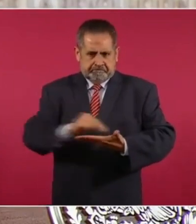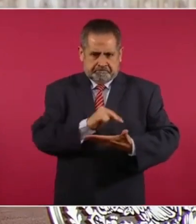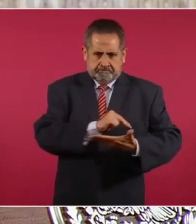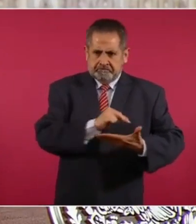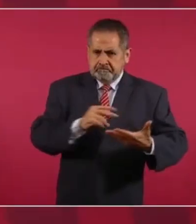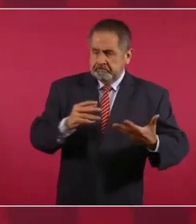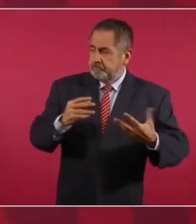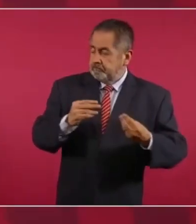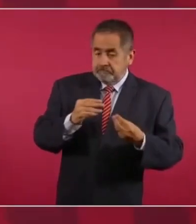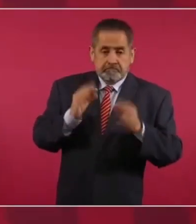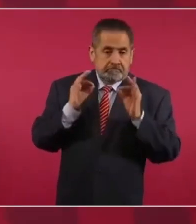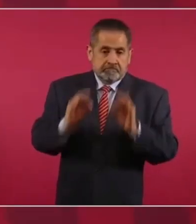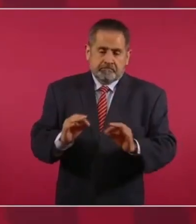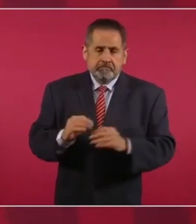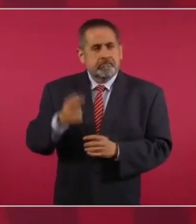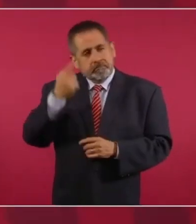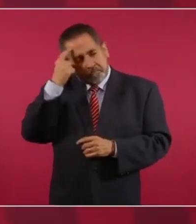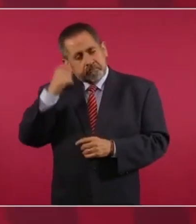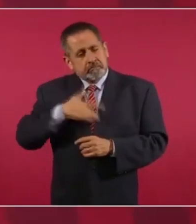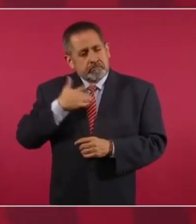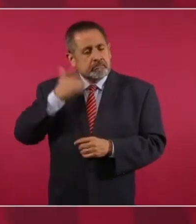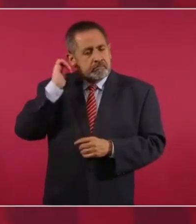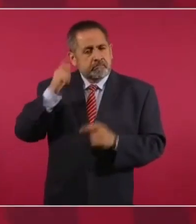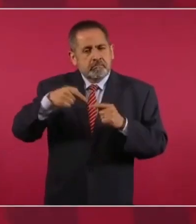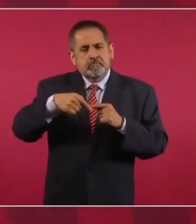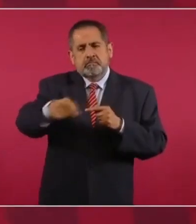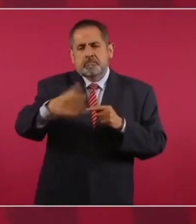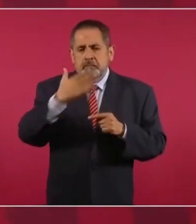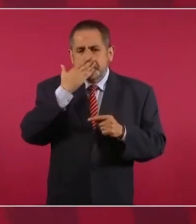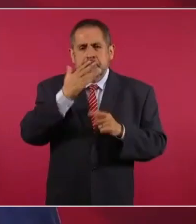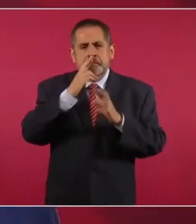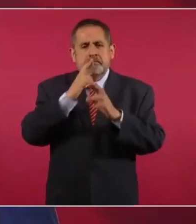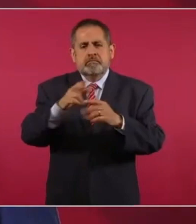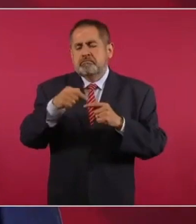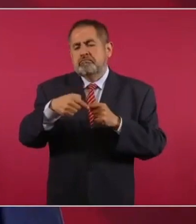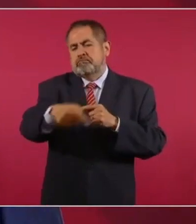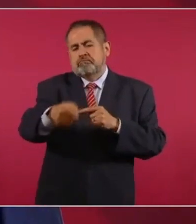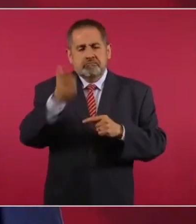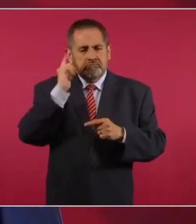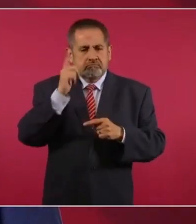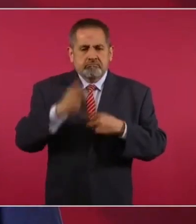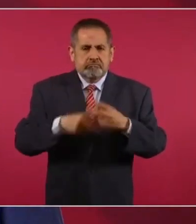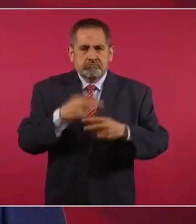que yo espero va a tener buenos resultados.